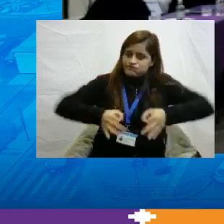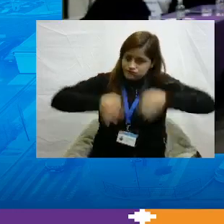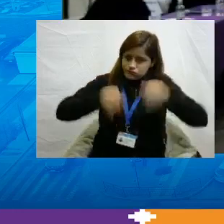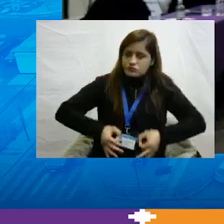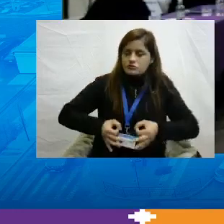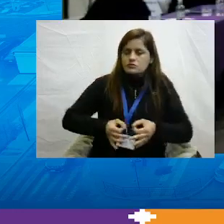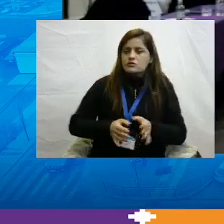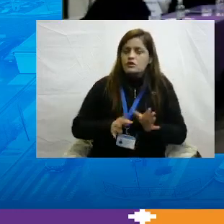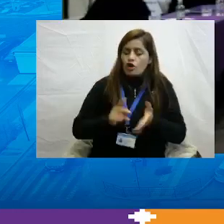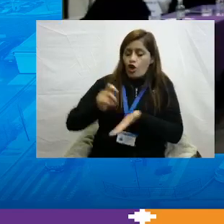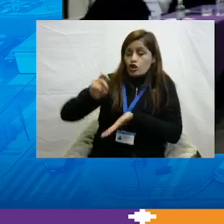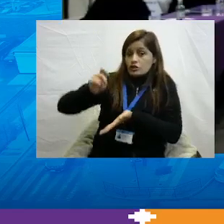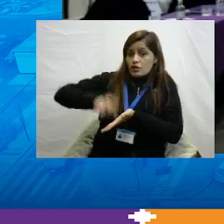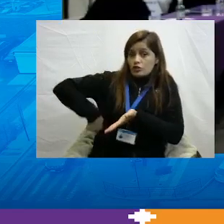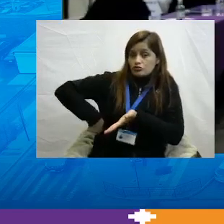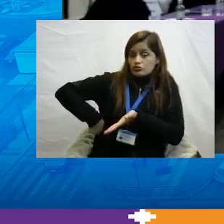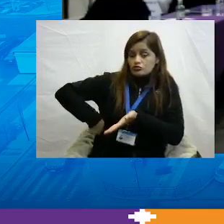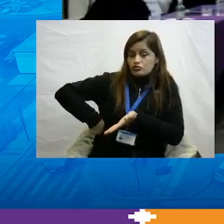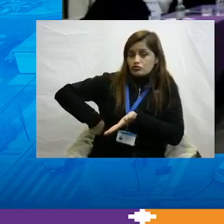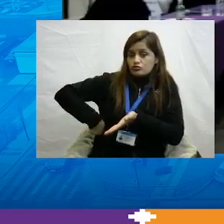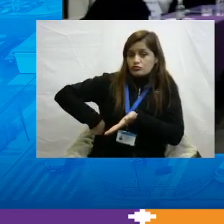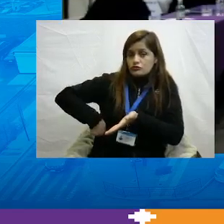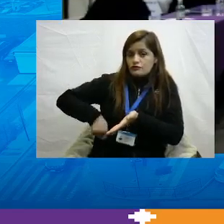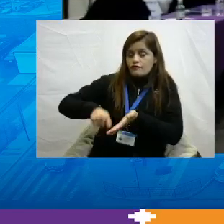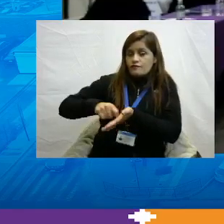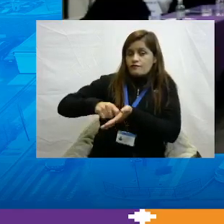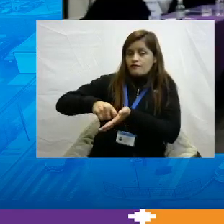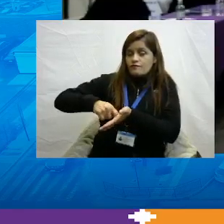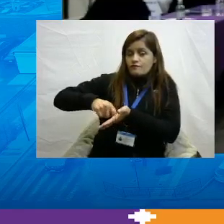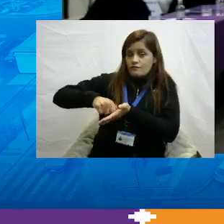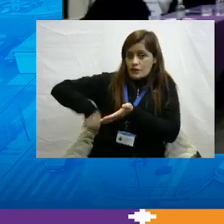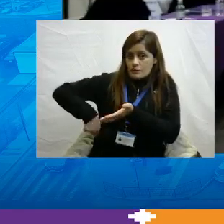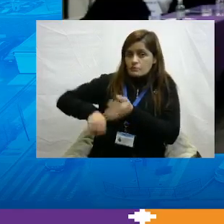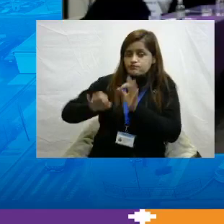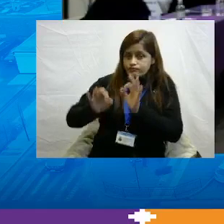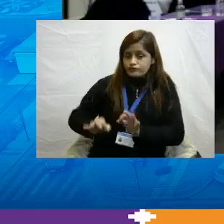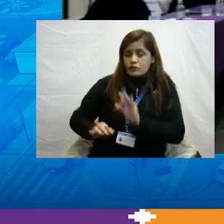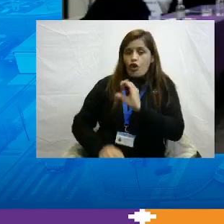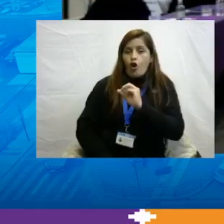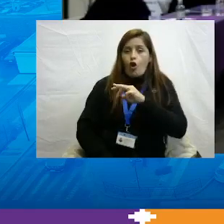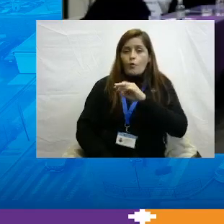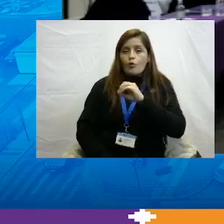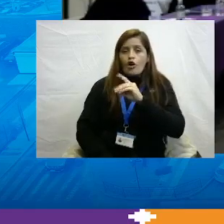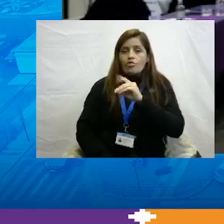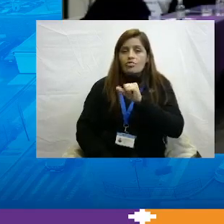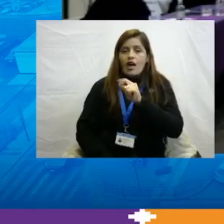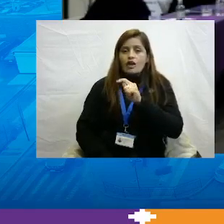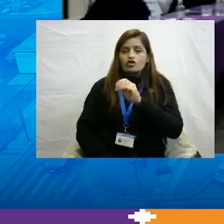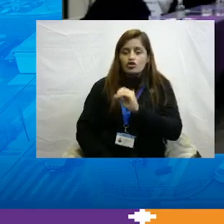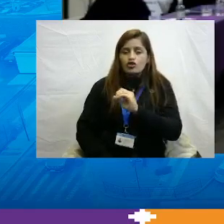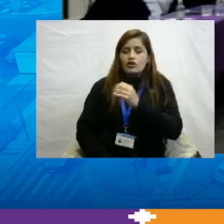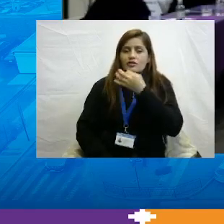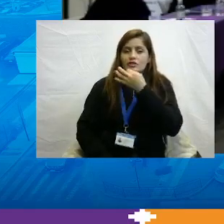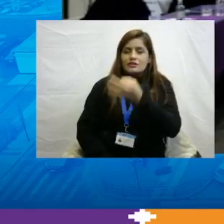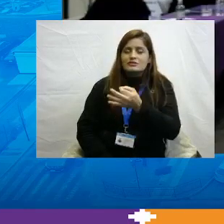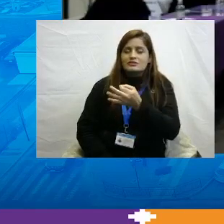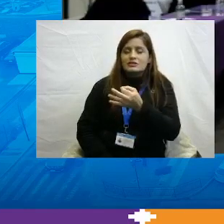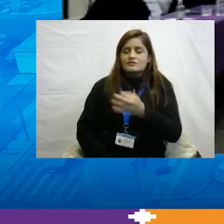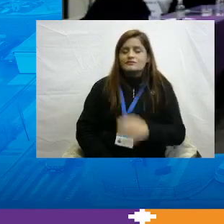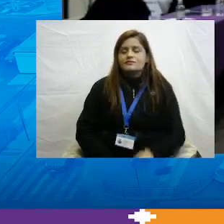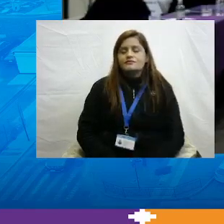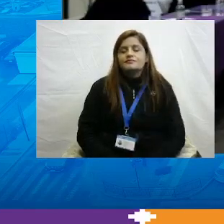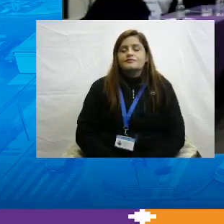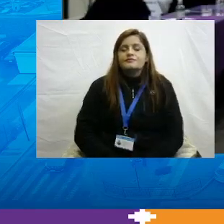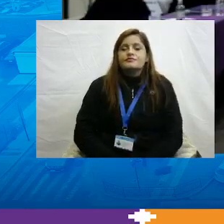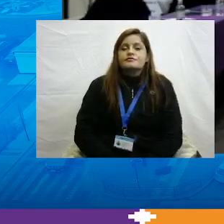el contrato firmado, el comodato en sí, refiere a las causales que se pueden